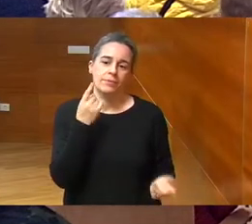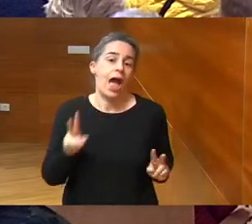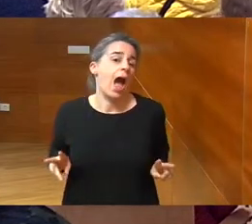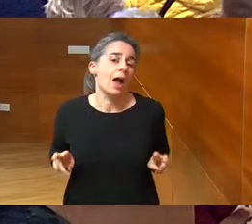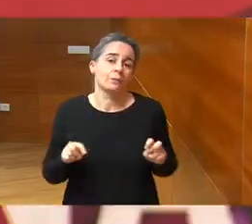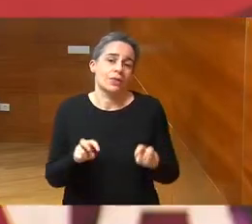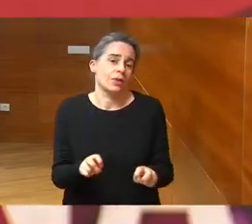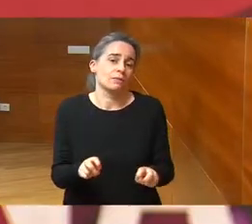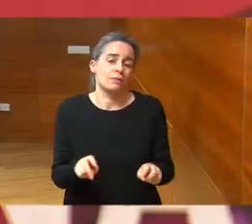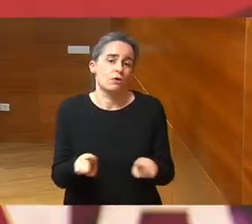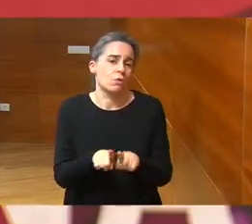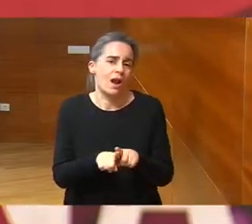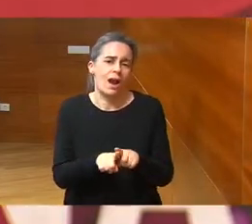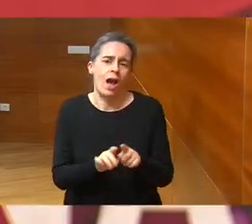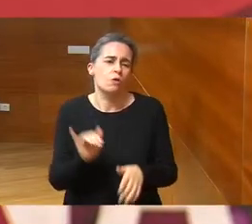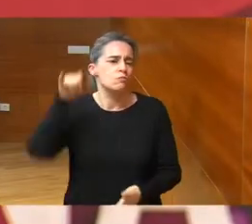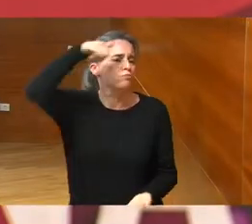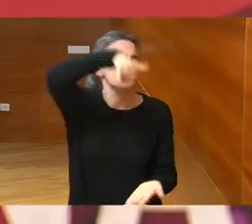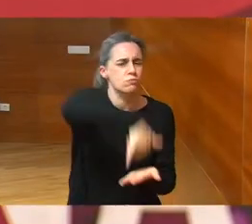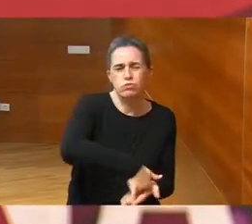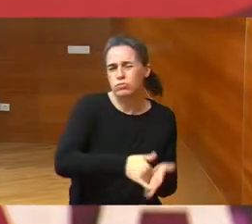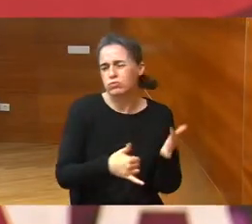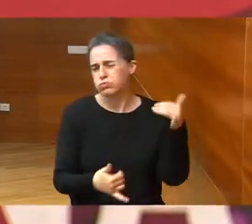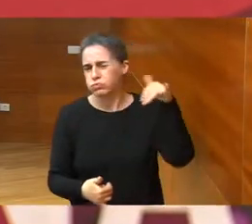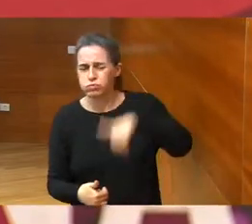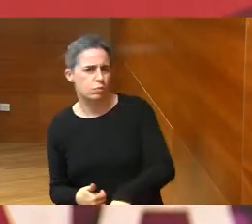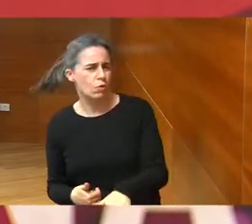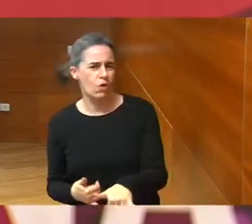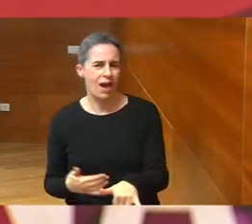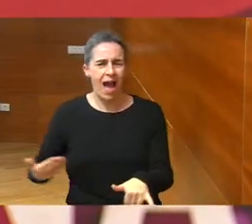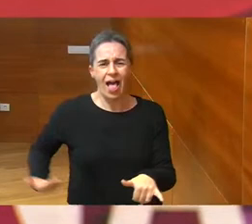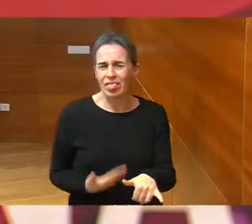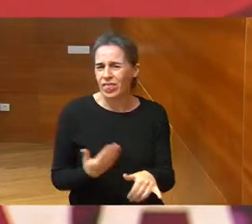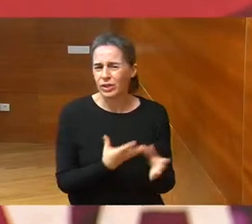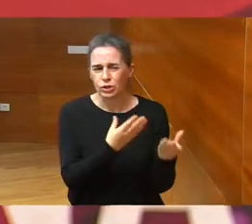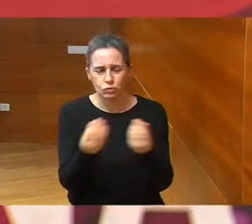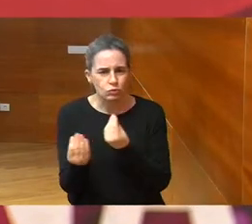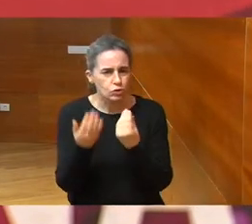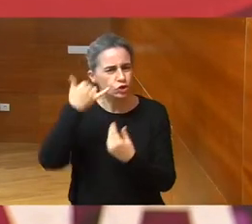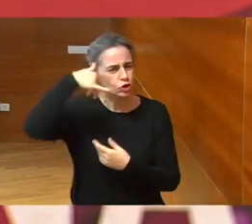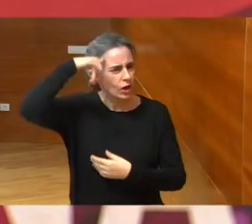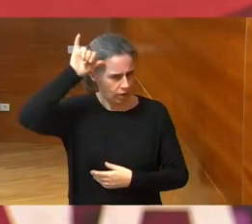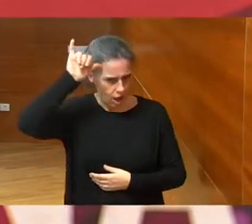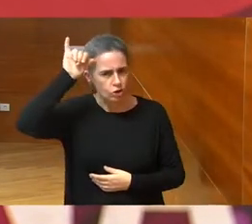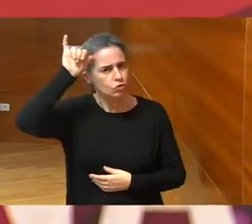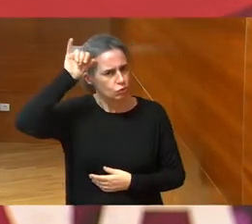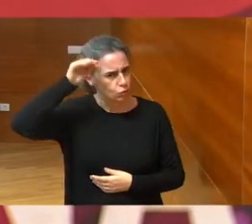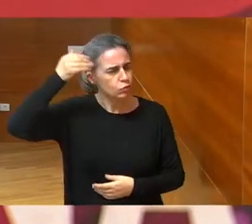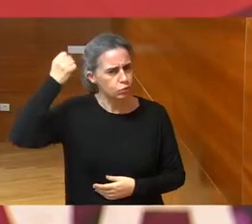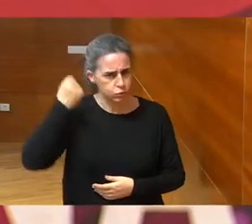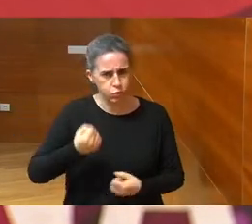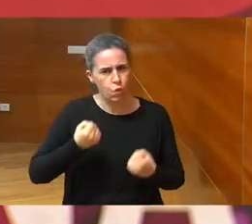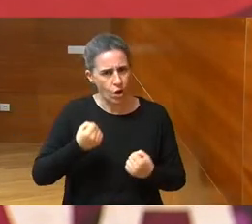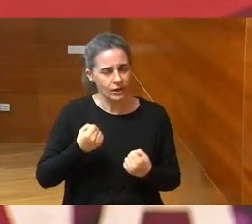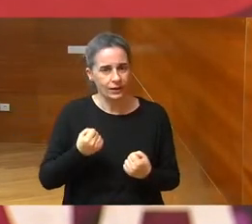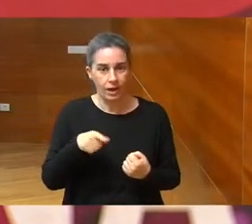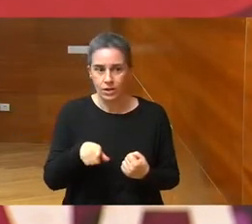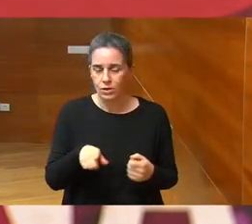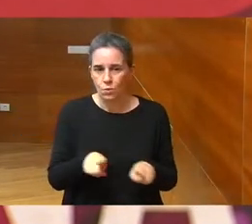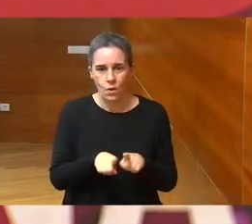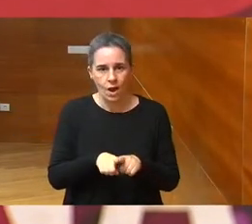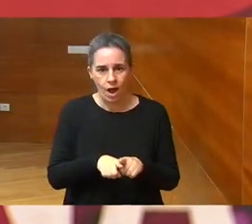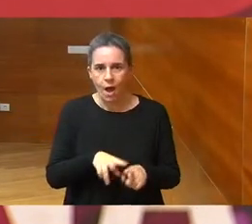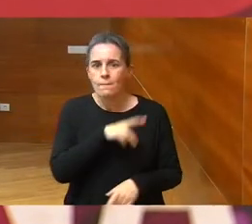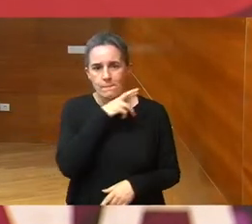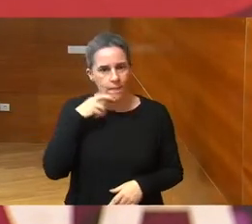en todavia metísimos accidentes es decir era de riesgo total de tipo que teníamos y tomo y todo valor eso